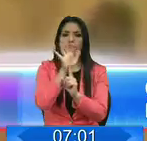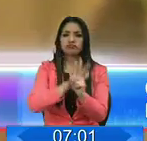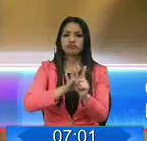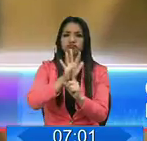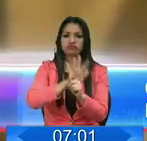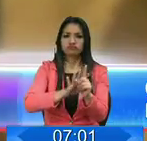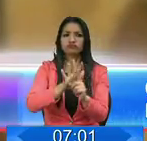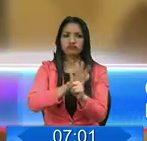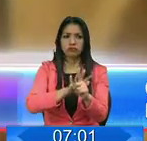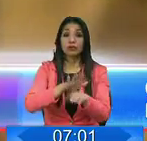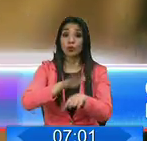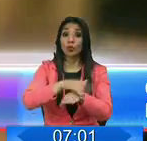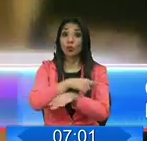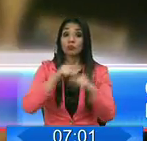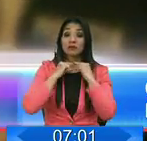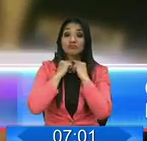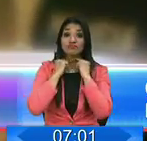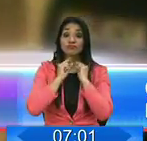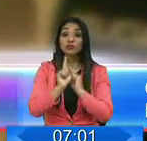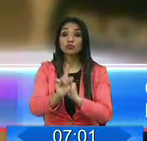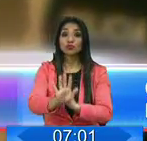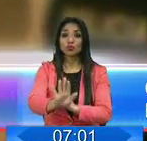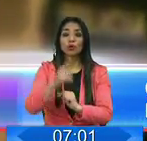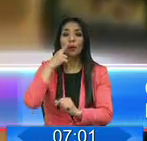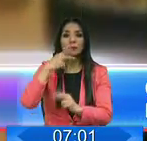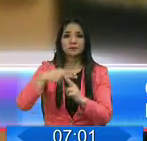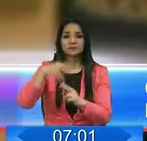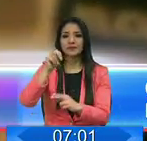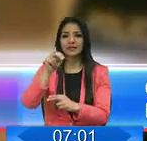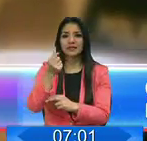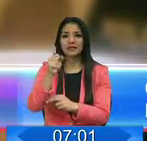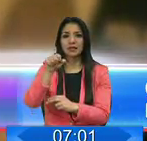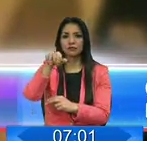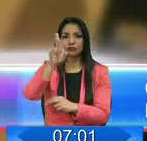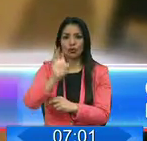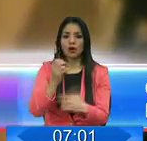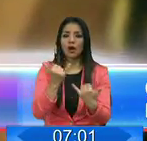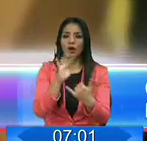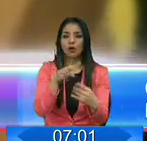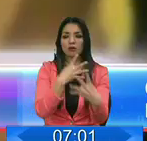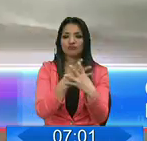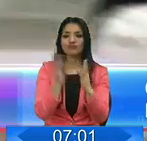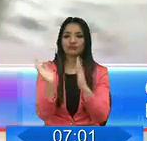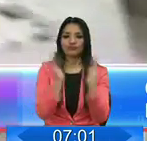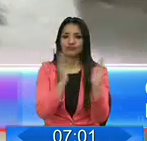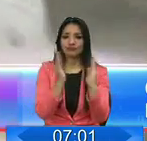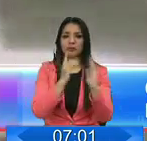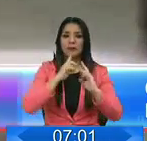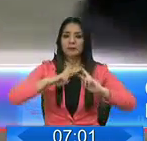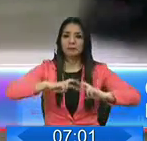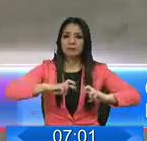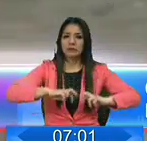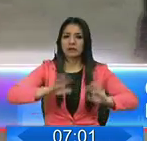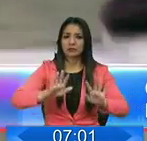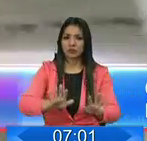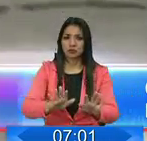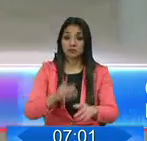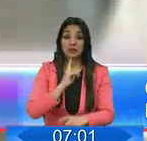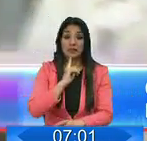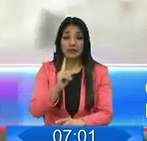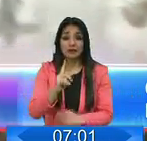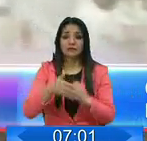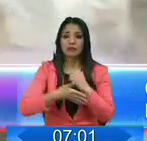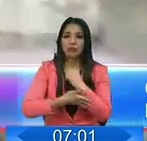está involucrado el párroco Néstor B., quien se encuentra en prisión preventiva por supuestamente haber tocado las